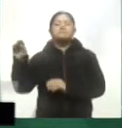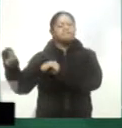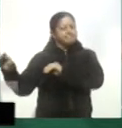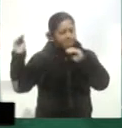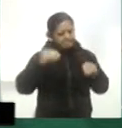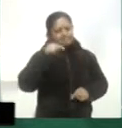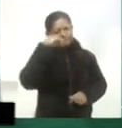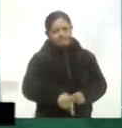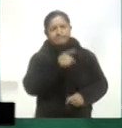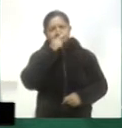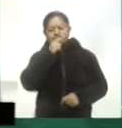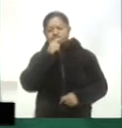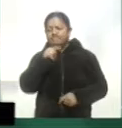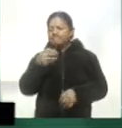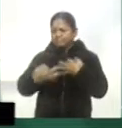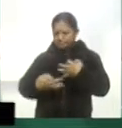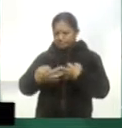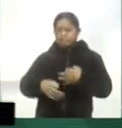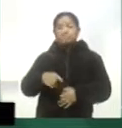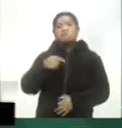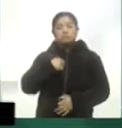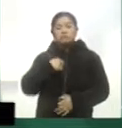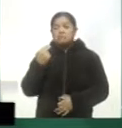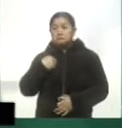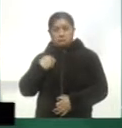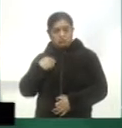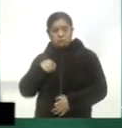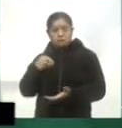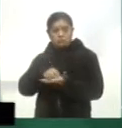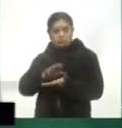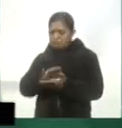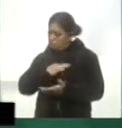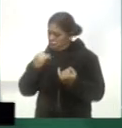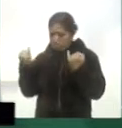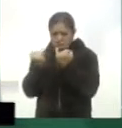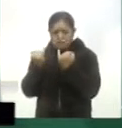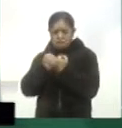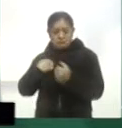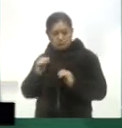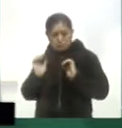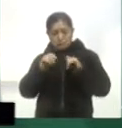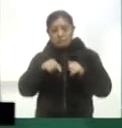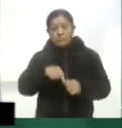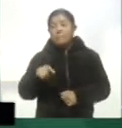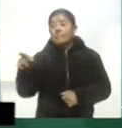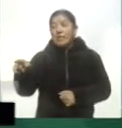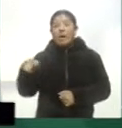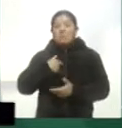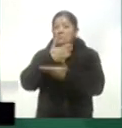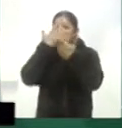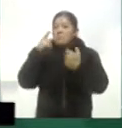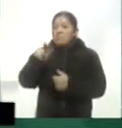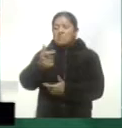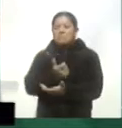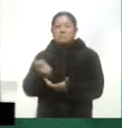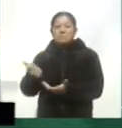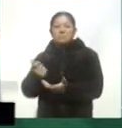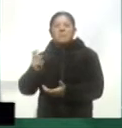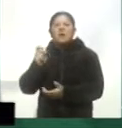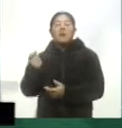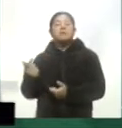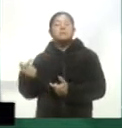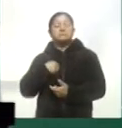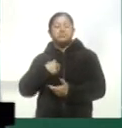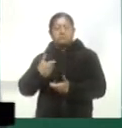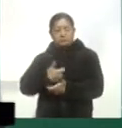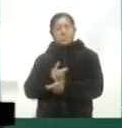incluso, si es necesario, él mismo acudirá si es citado. Comentó que desconoce si el dinero entregado por León a su hermano fue ingresado a Morena,